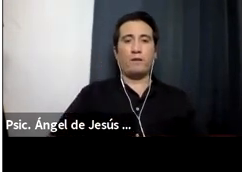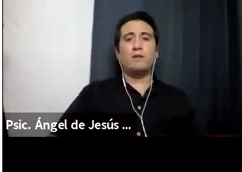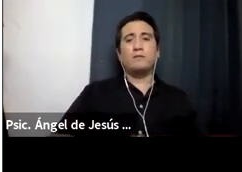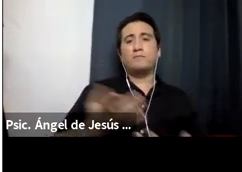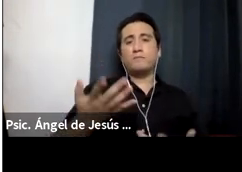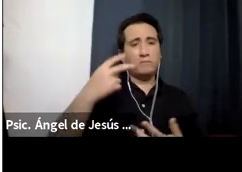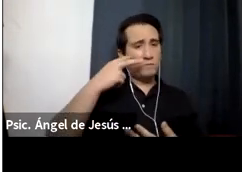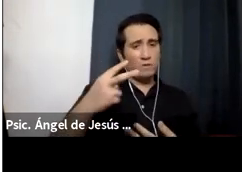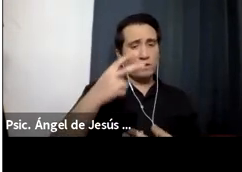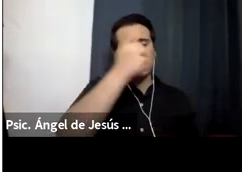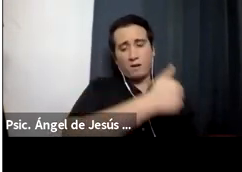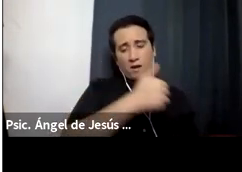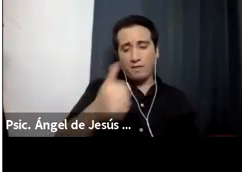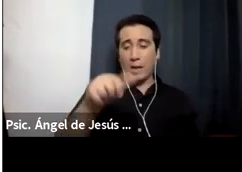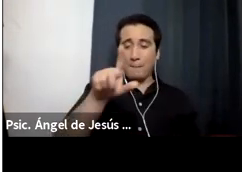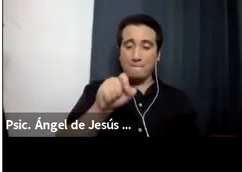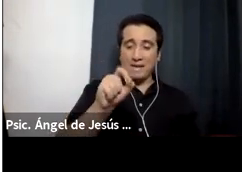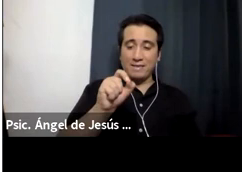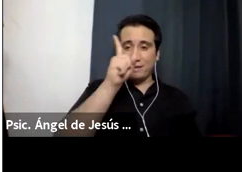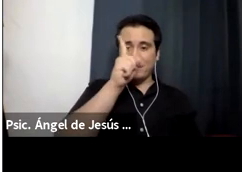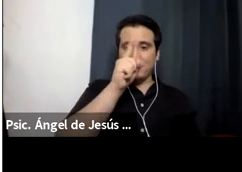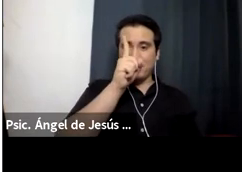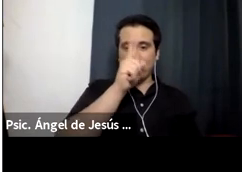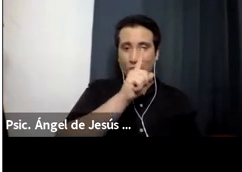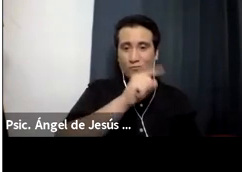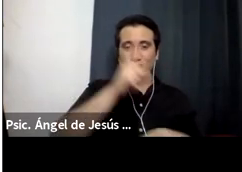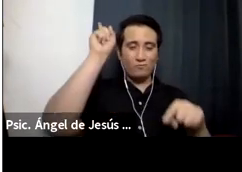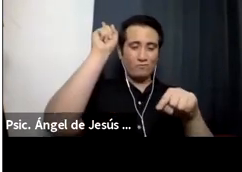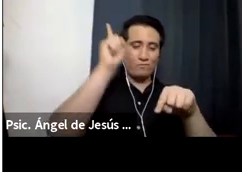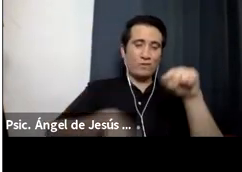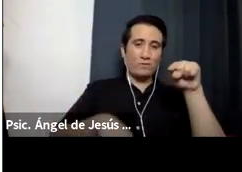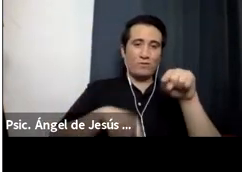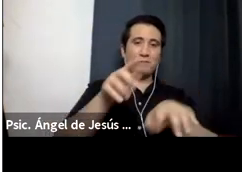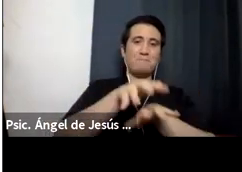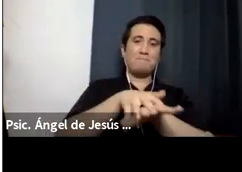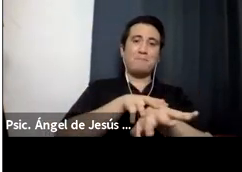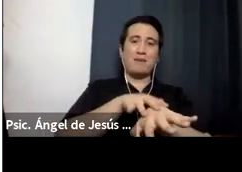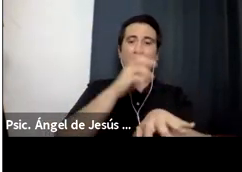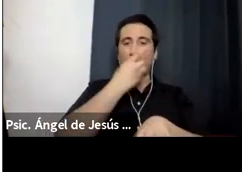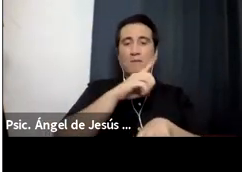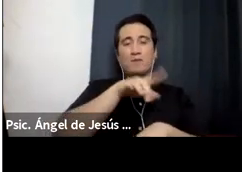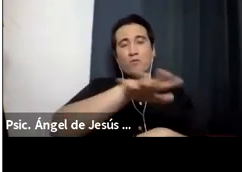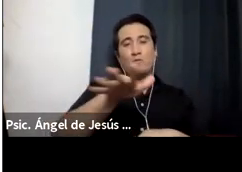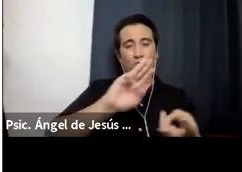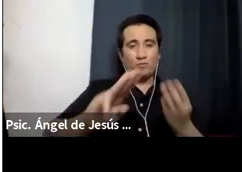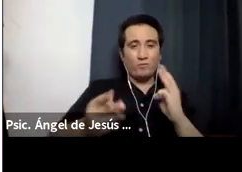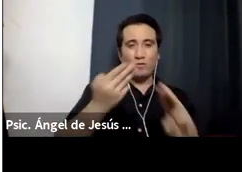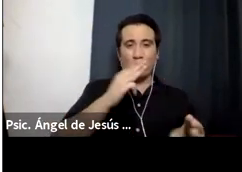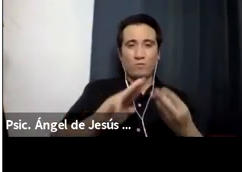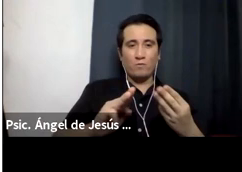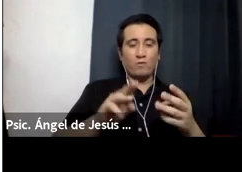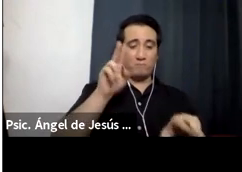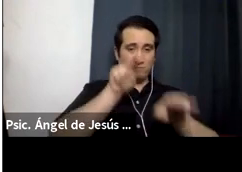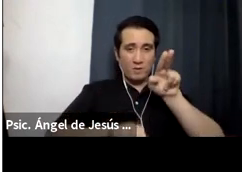impresionante de que cada 20 segundos se realiza una amputación por pie diabético en todo el mundo. El índice de mortalidad